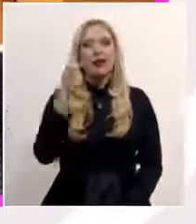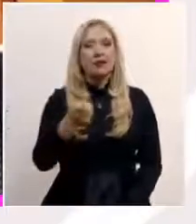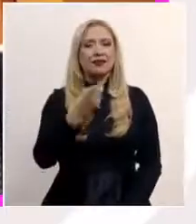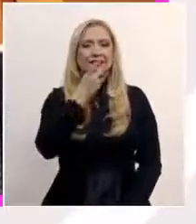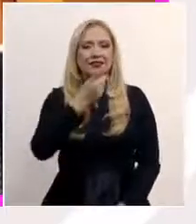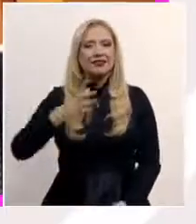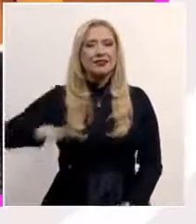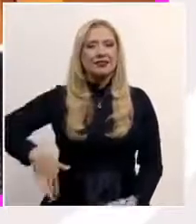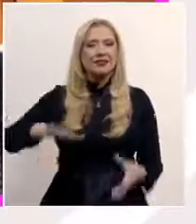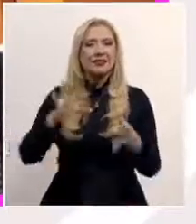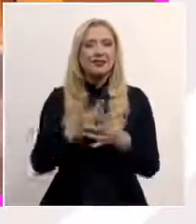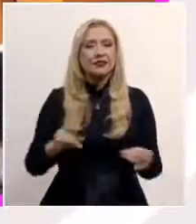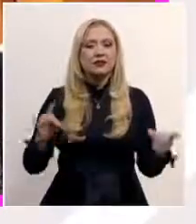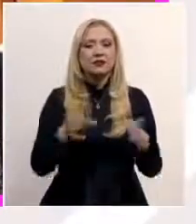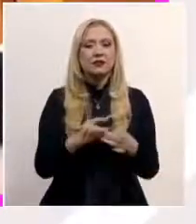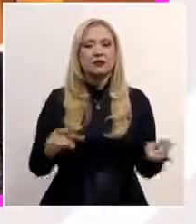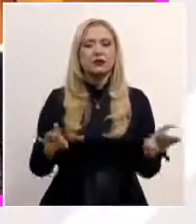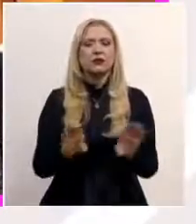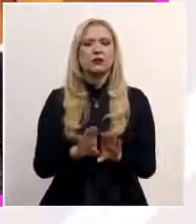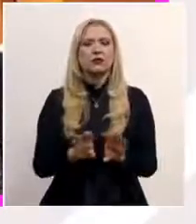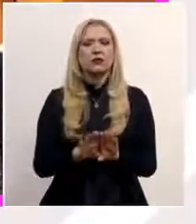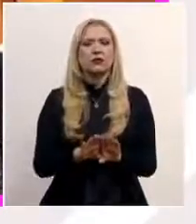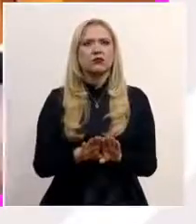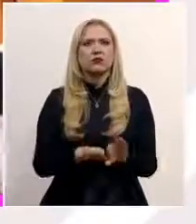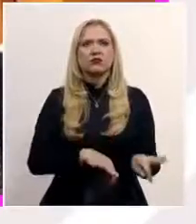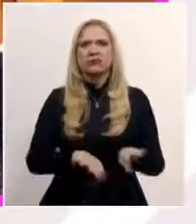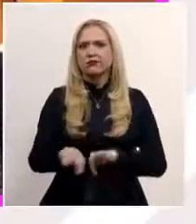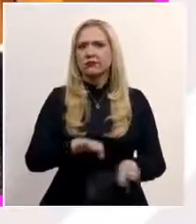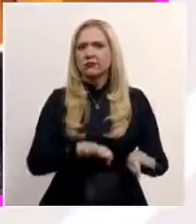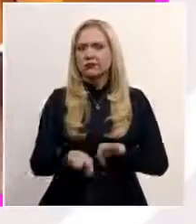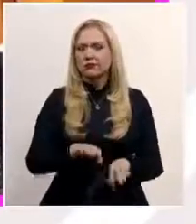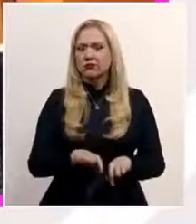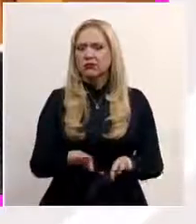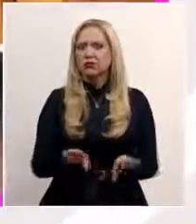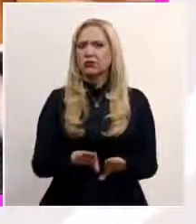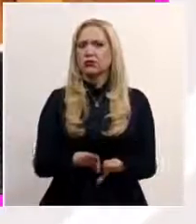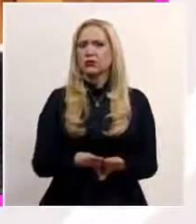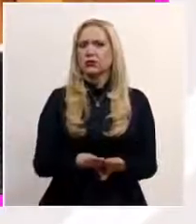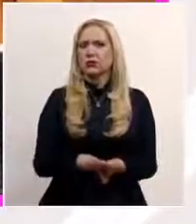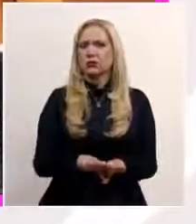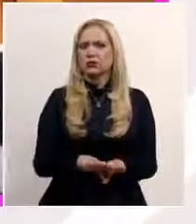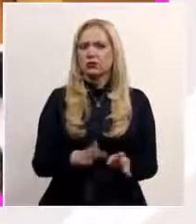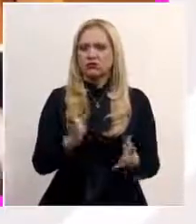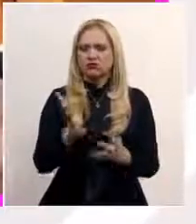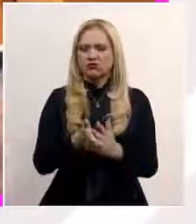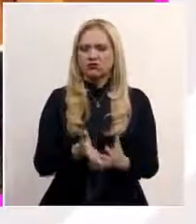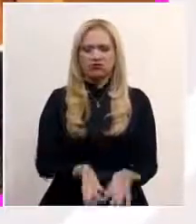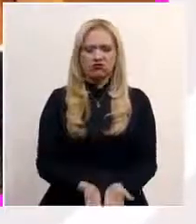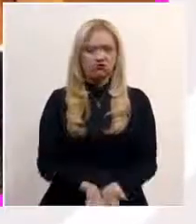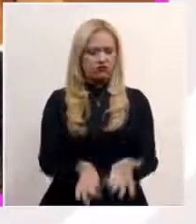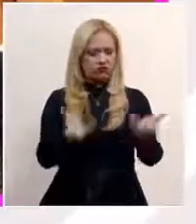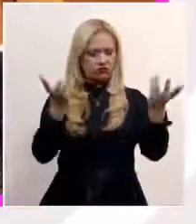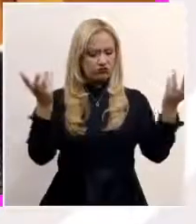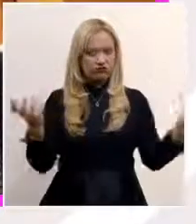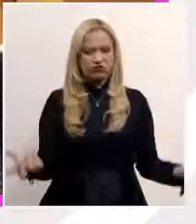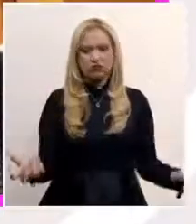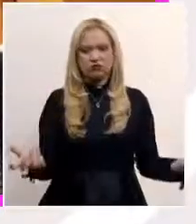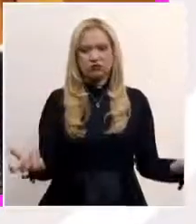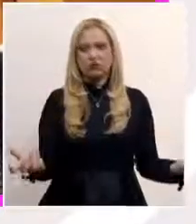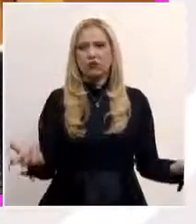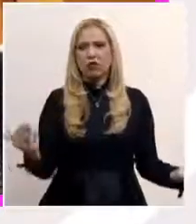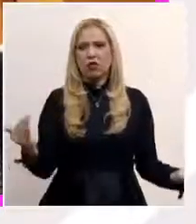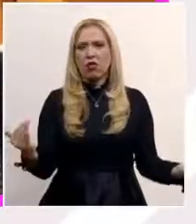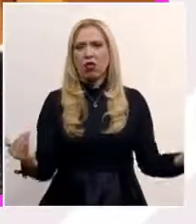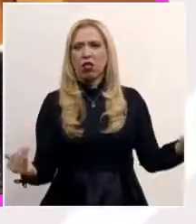en el corte, de la división sexual del trabajo como parte, digamos, de ahí todo el problema de la